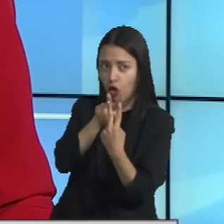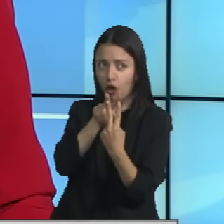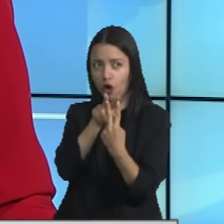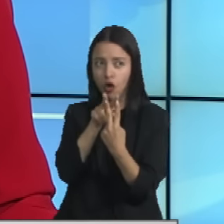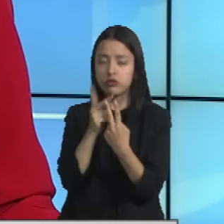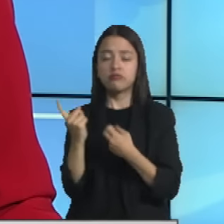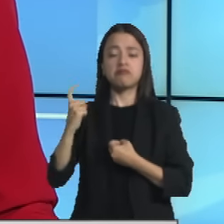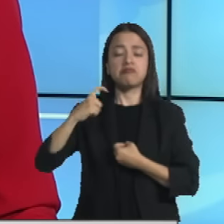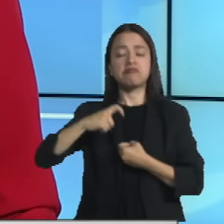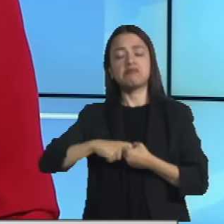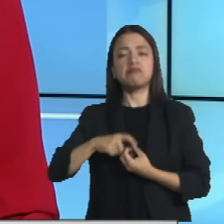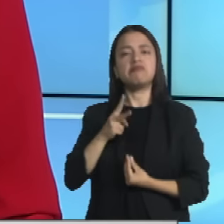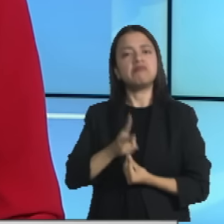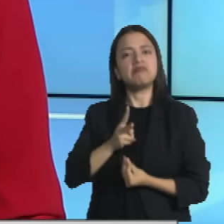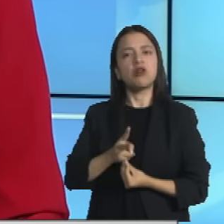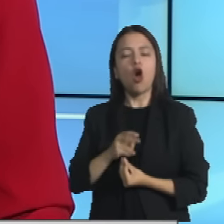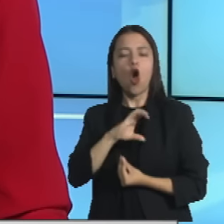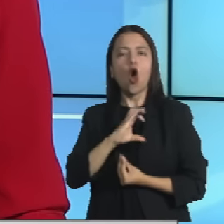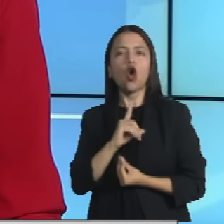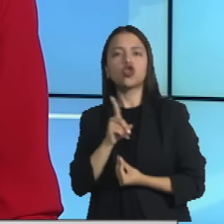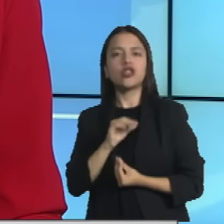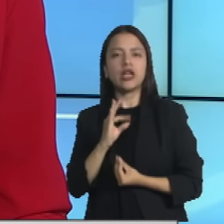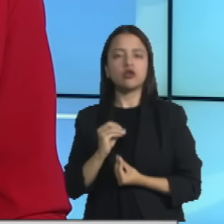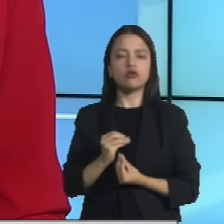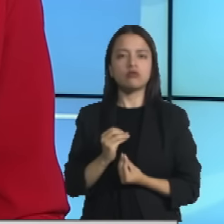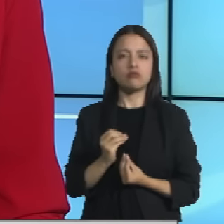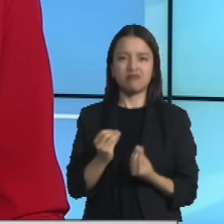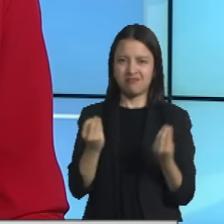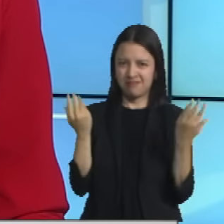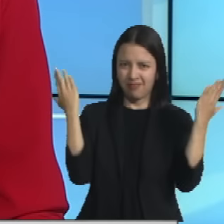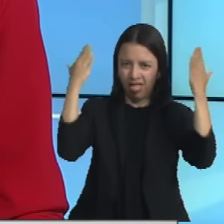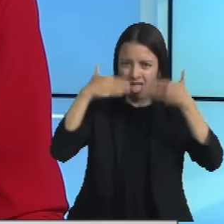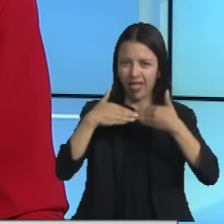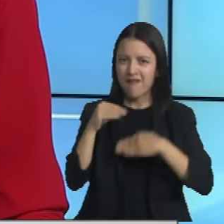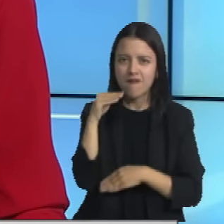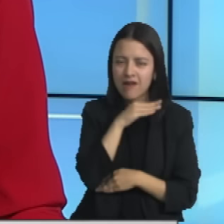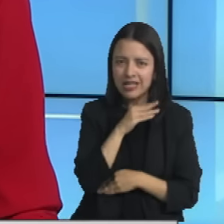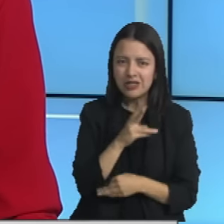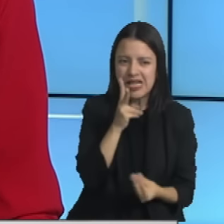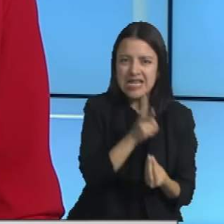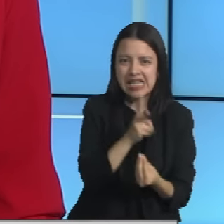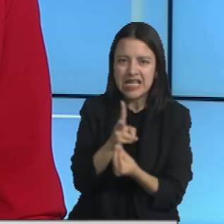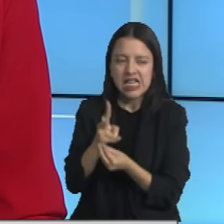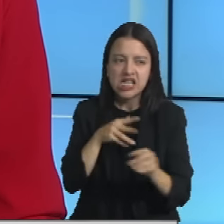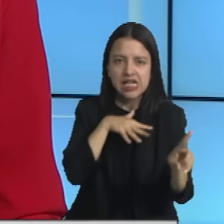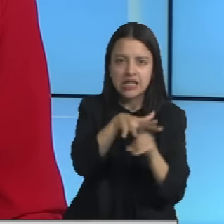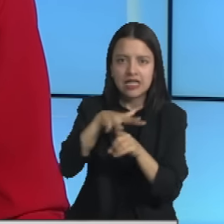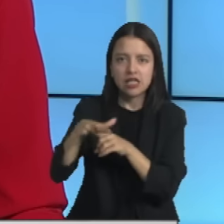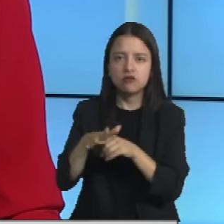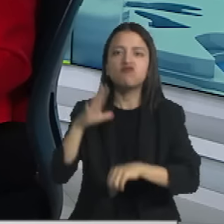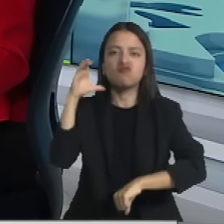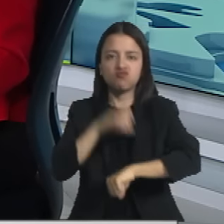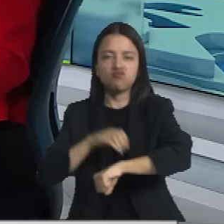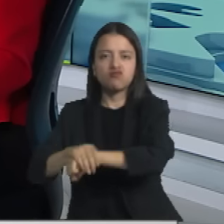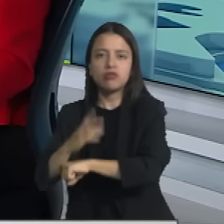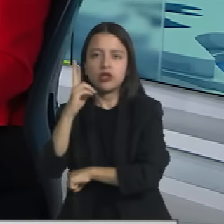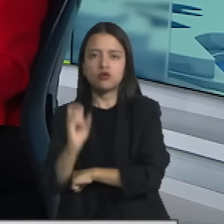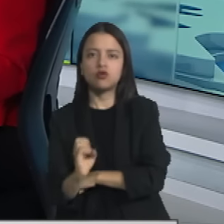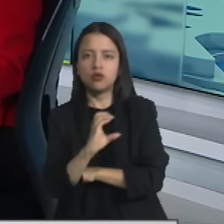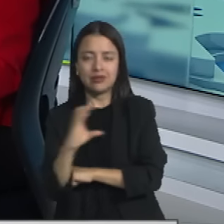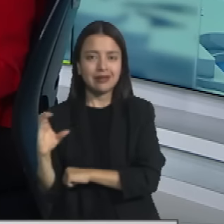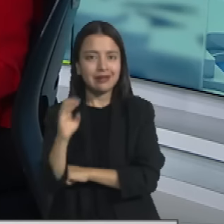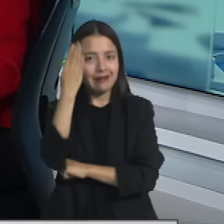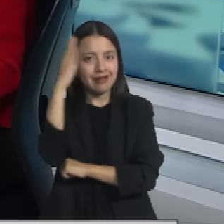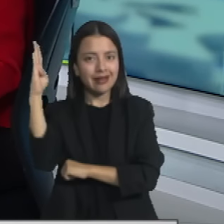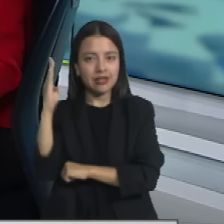como integrantes de la banda criminal Los Costeños fueron capturados por la Policía Nacional en el suroccidente de Barranquilla. Jorge Castro tiene los